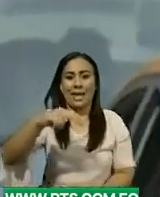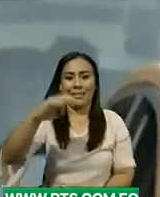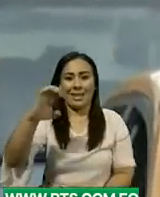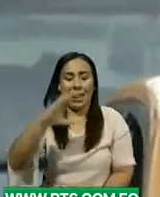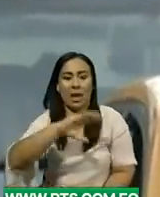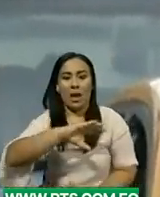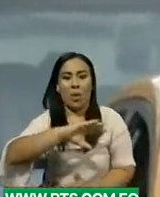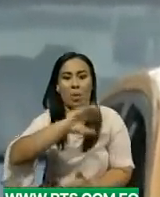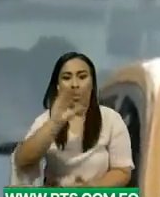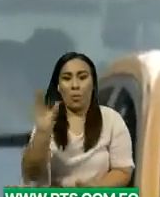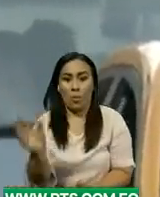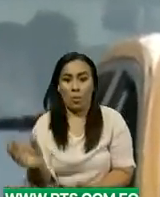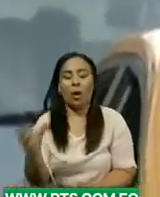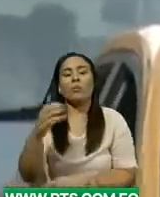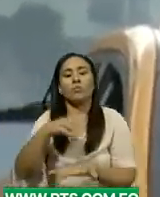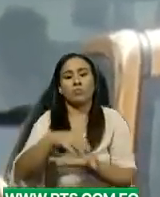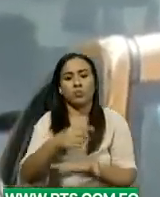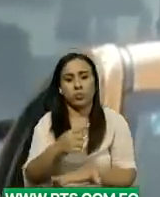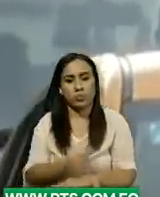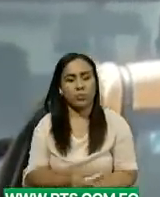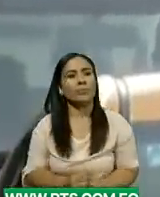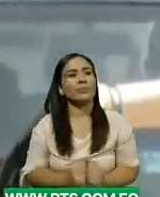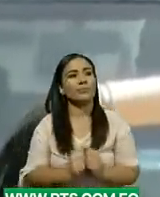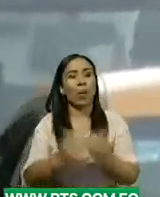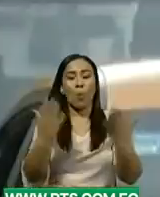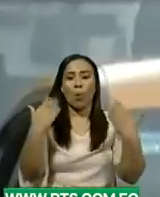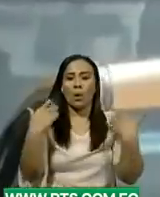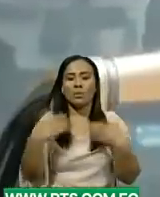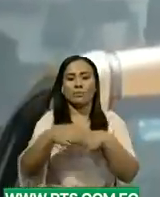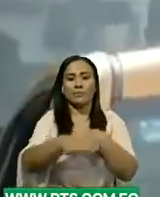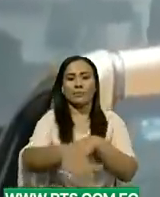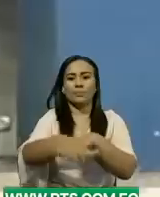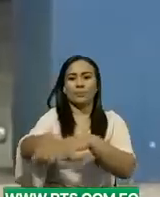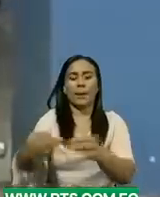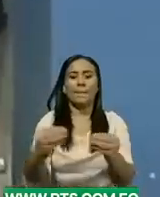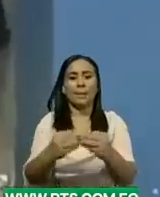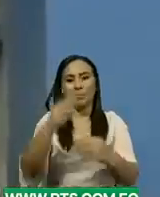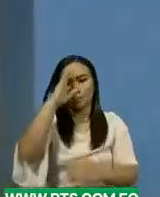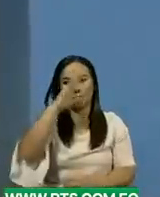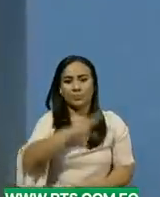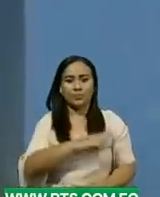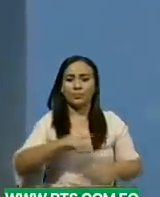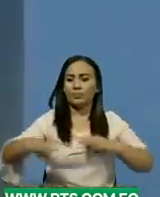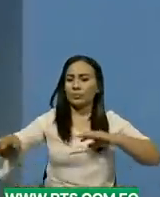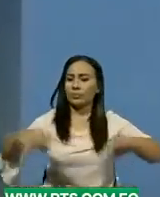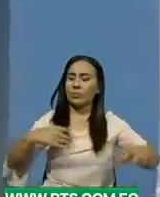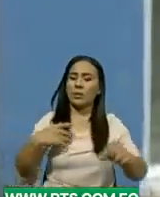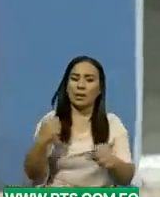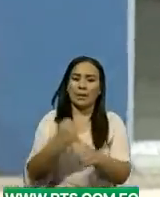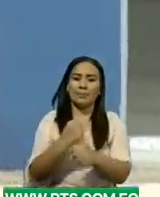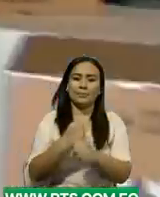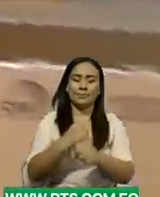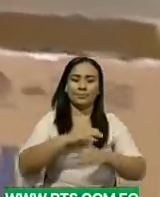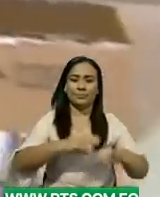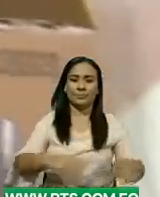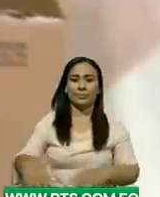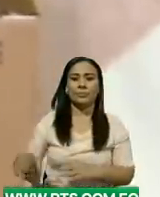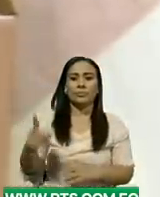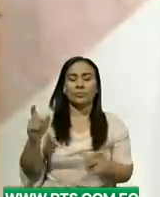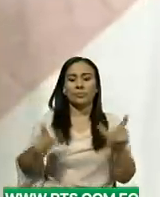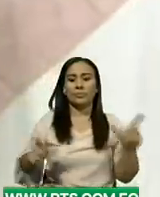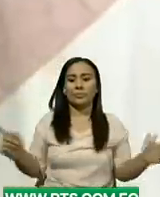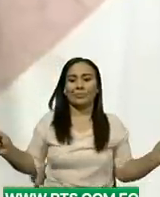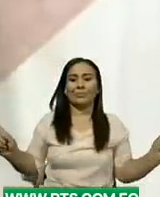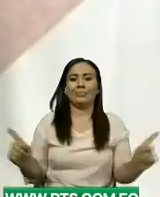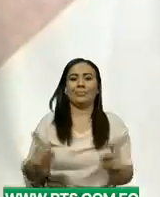Durante la jornada electoral de este domingo, Guayaquil continuará con cada uno de sus policías, asignado a cada circuito. Pero mientras los ciudadanos